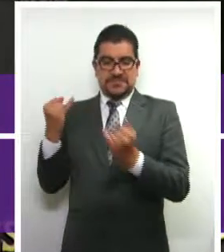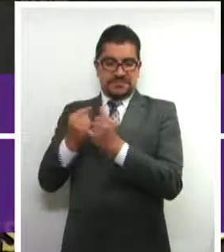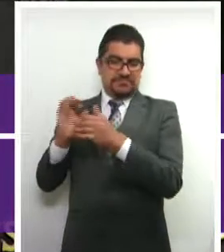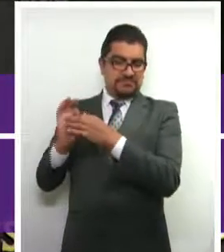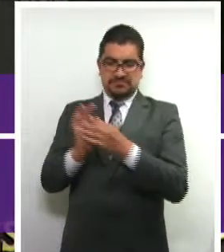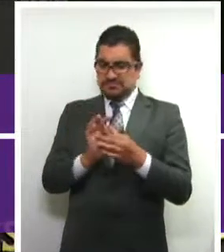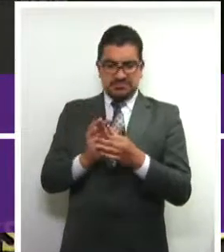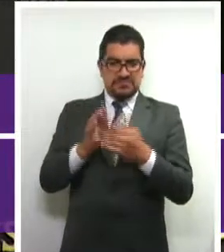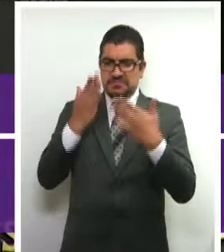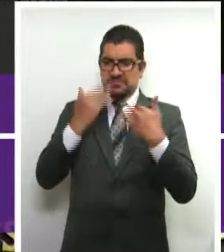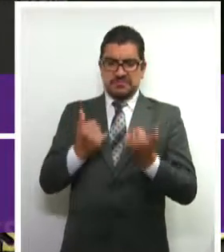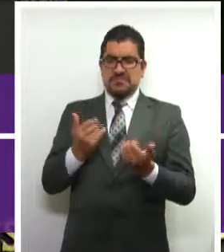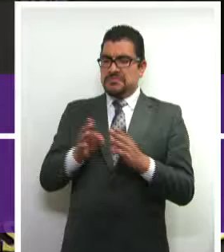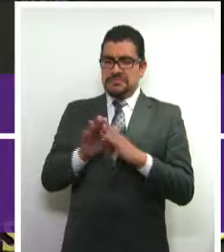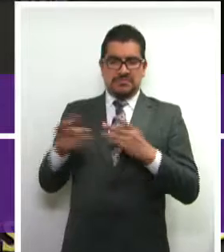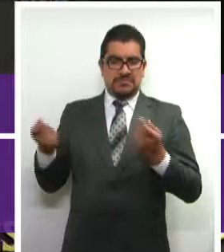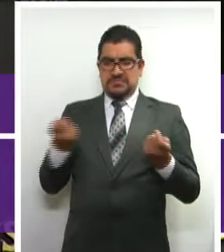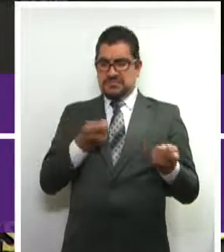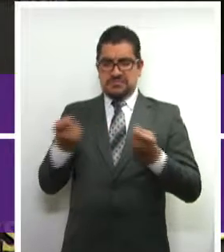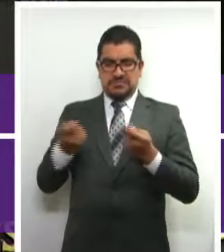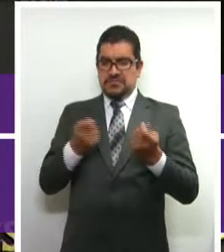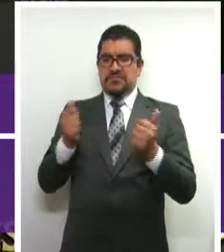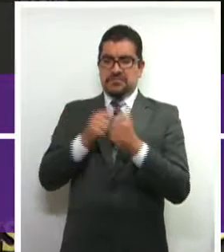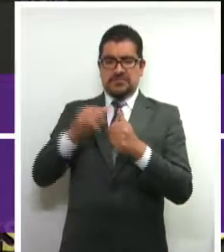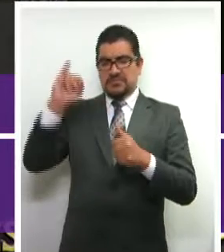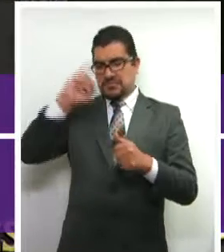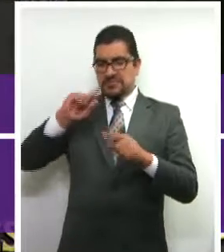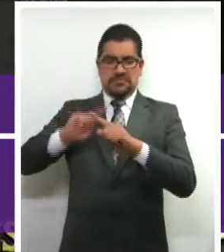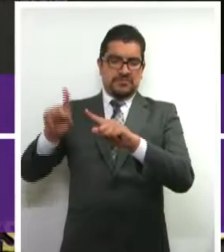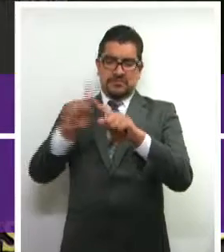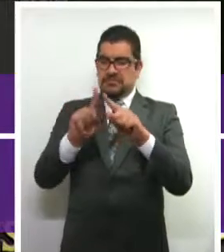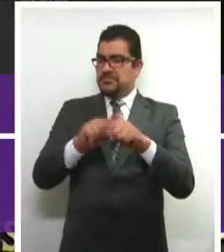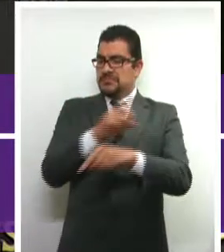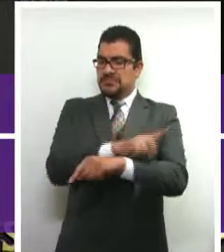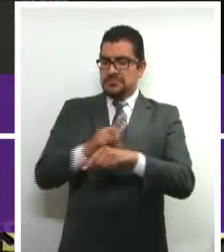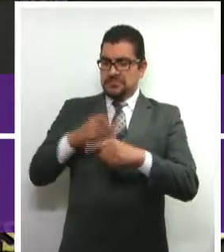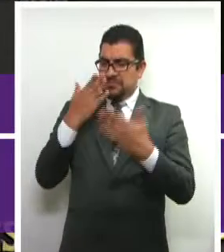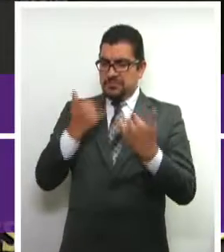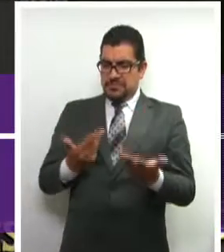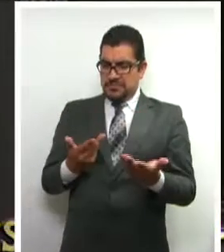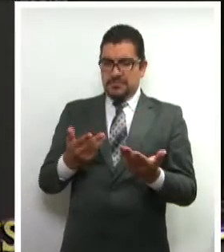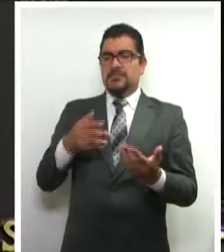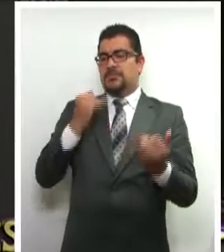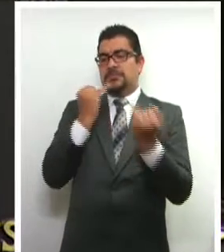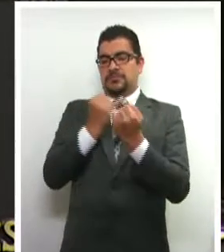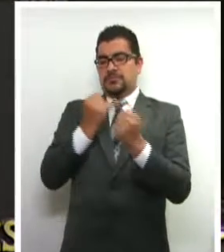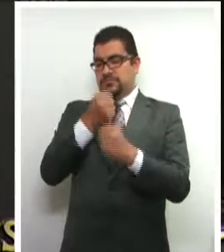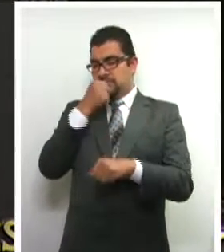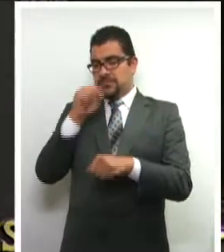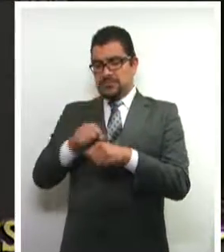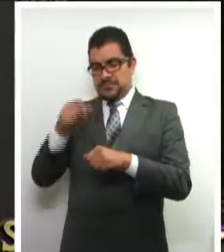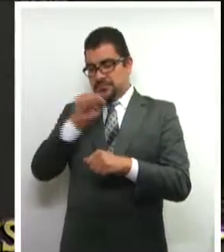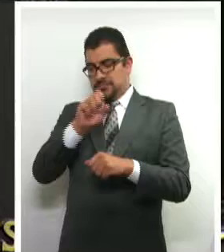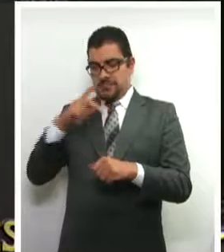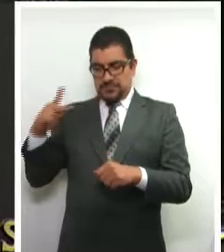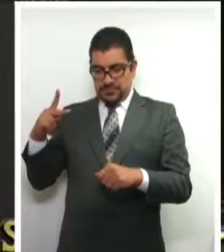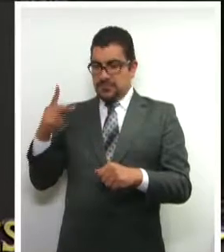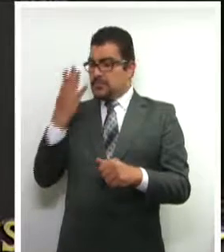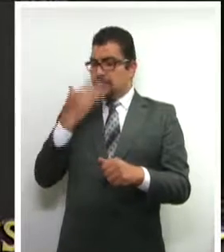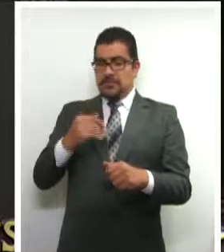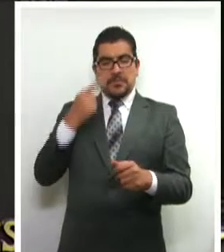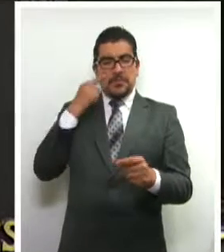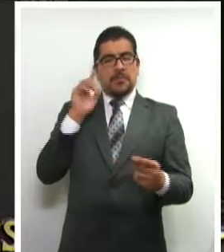tiene ningún tipo de coordinación con las jefaturas delegacionales. Es decir, el secretario de Seguridad no toma